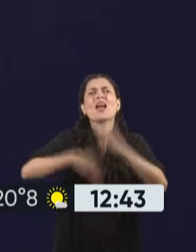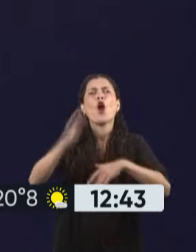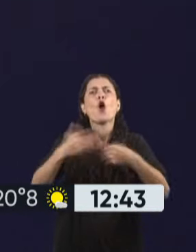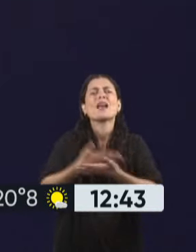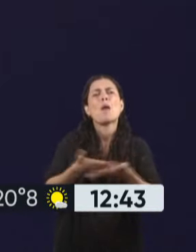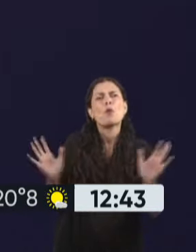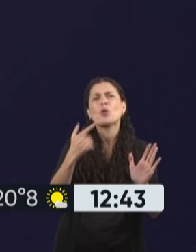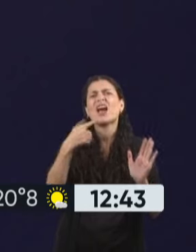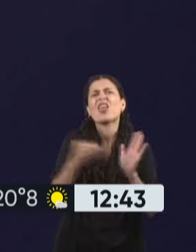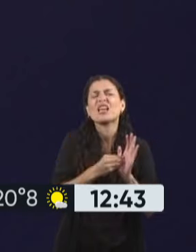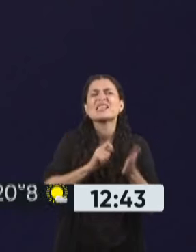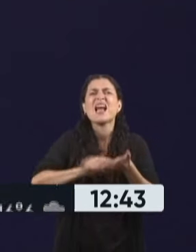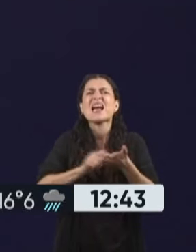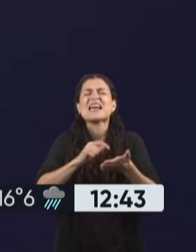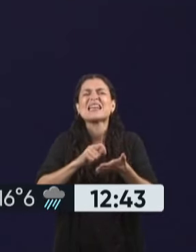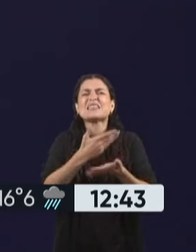establecía que el Registro Nacional,